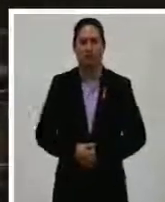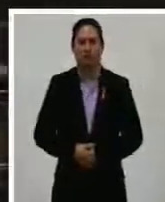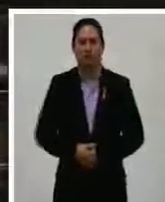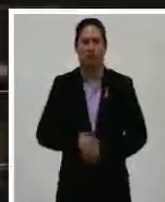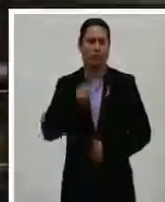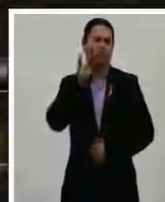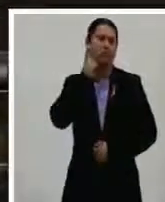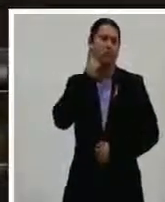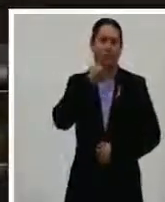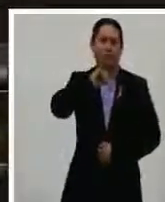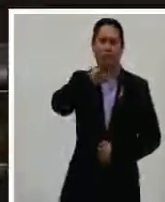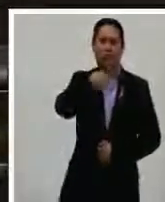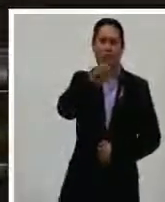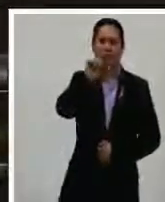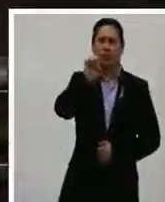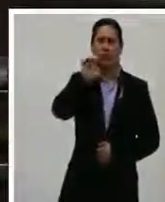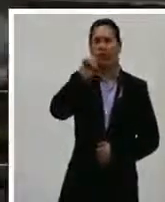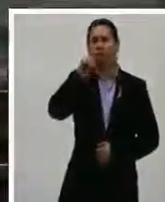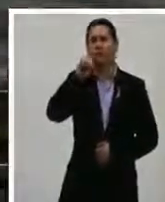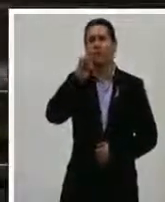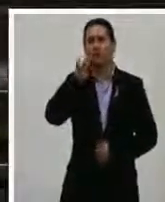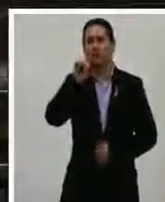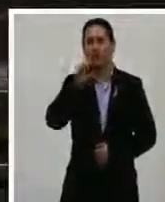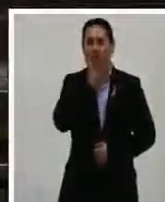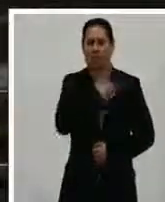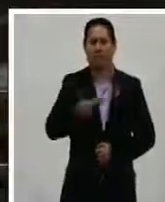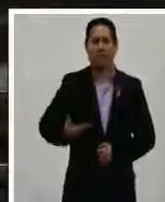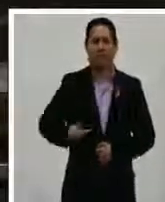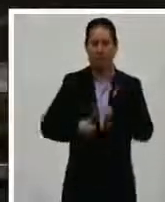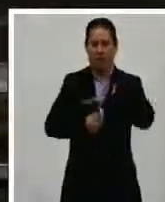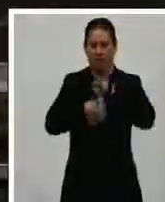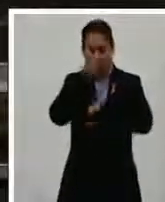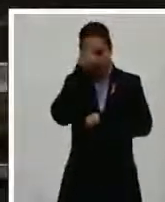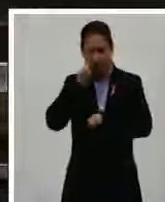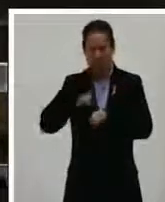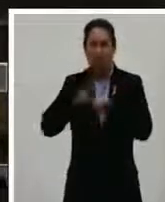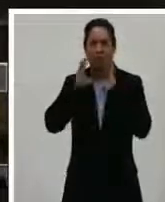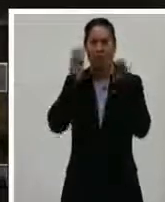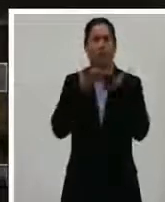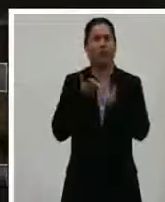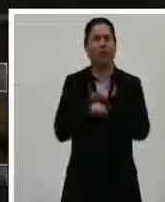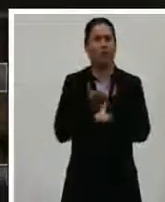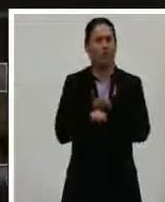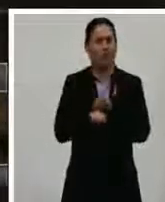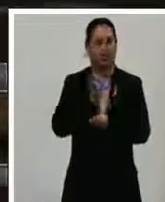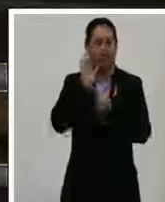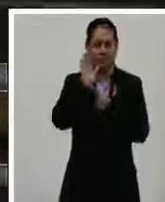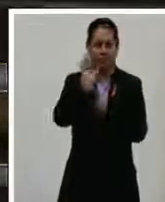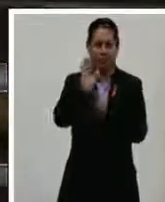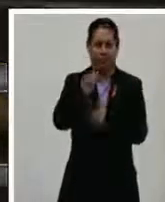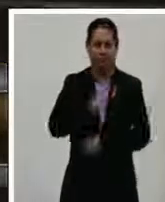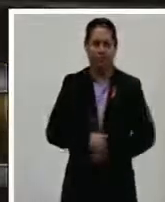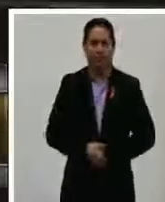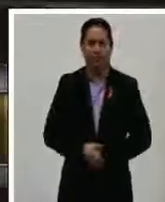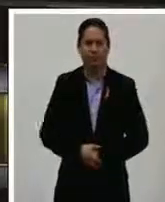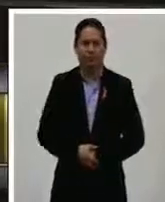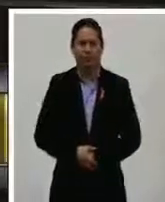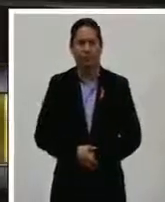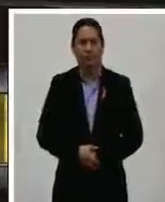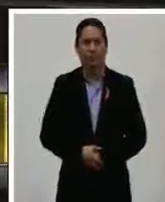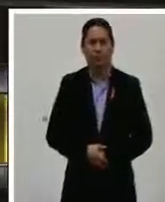diputado josé octavio garcía macías presidente de la mesa directiva del congreso del estado de chiapas presente